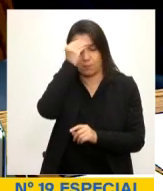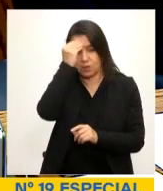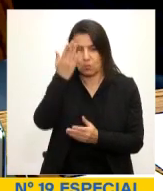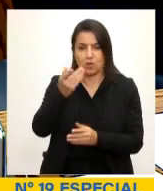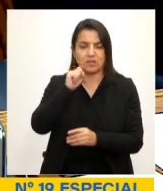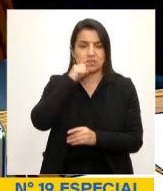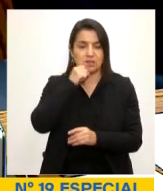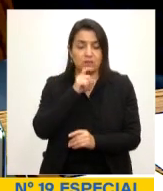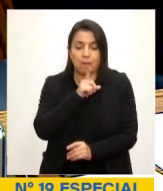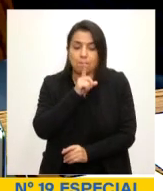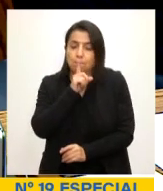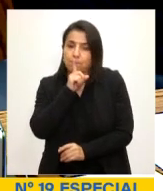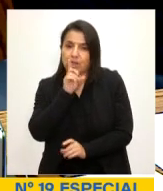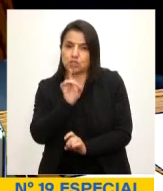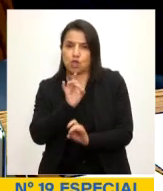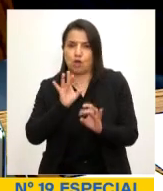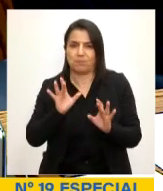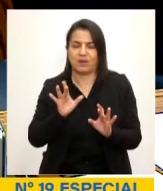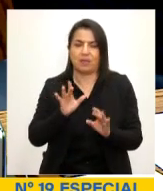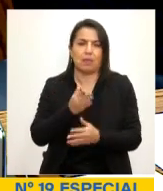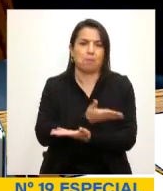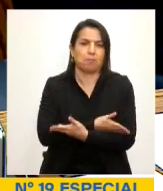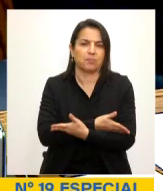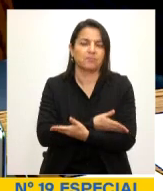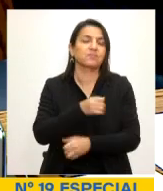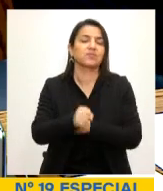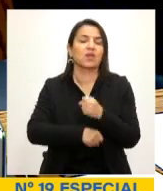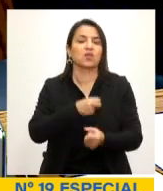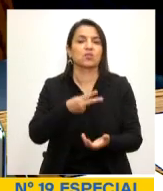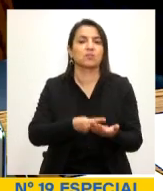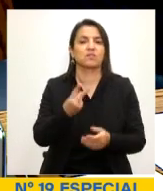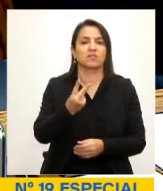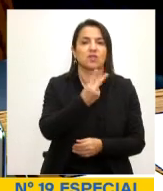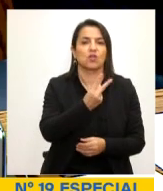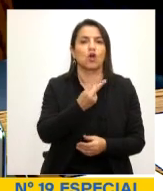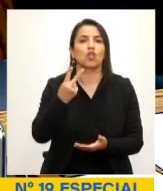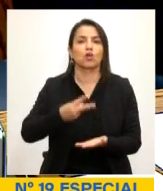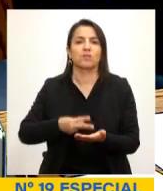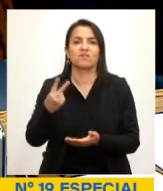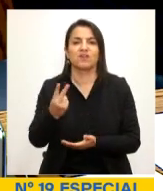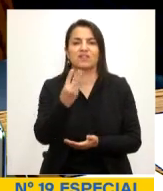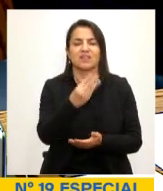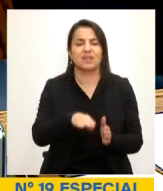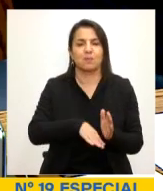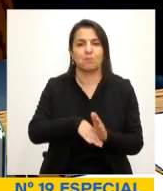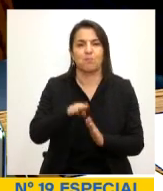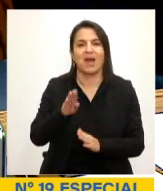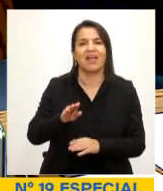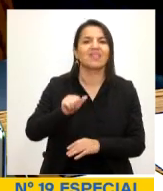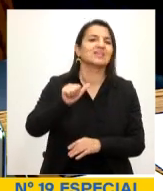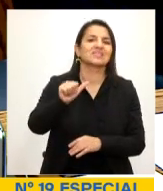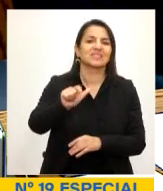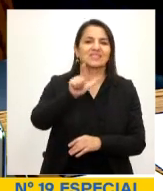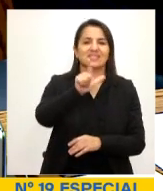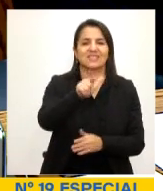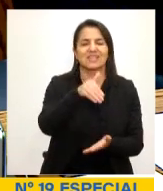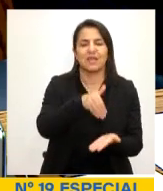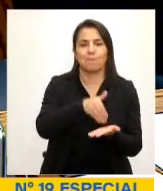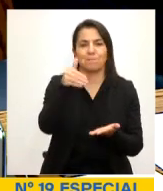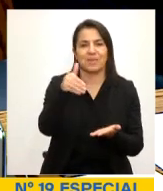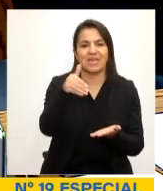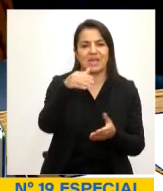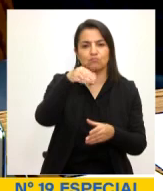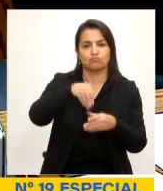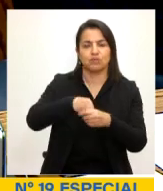sorprender entre los años 2022 y 2023 más de 77000 personas del sistema público fonasa